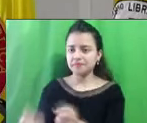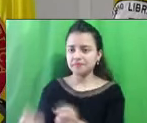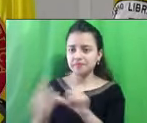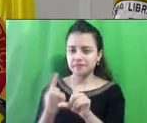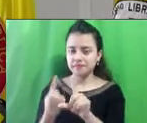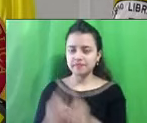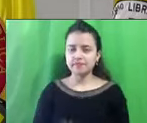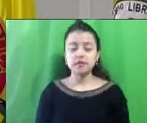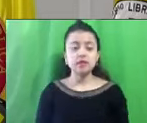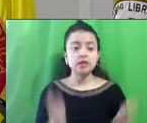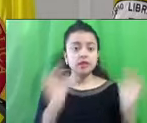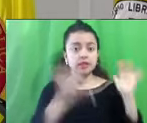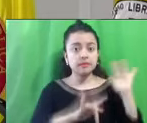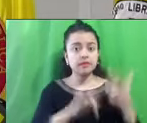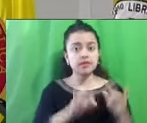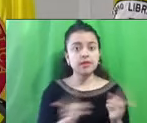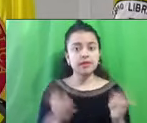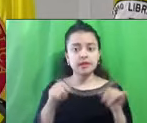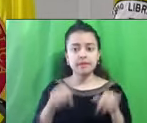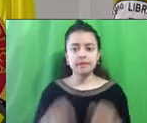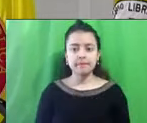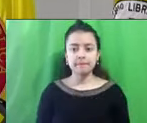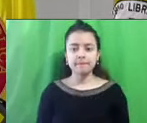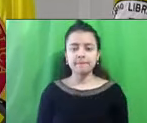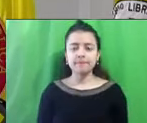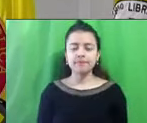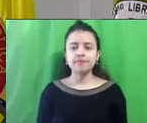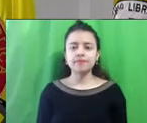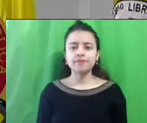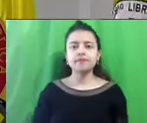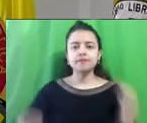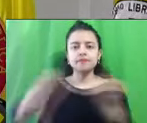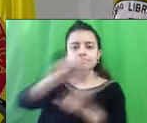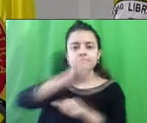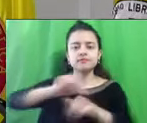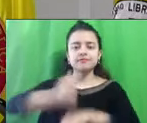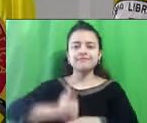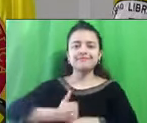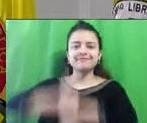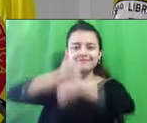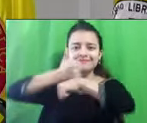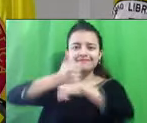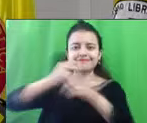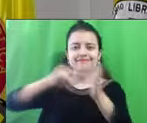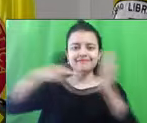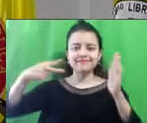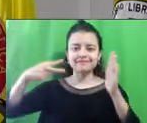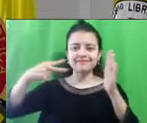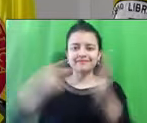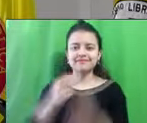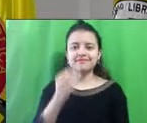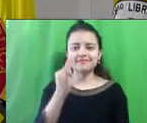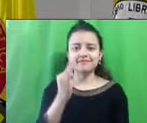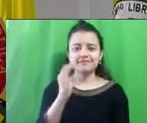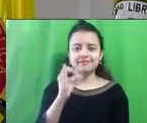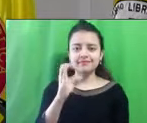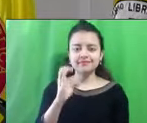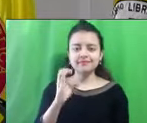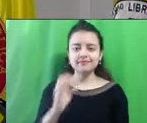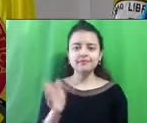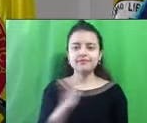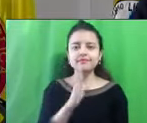recinto. Continuamos con nuestros temas, ahora con la Jefatura de las Tecnologías de la Información y las Comunicaciones, y nos acompaña Amparo González